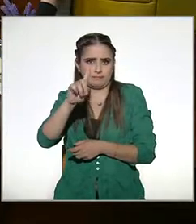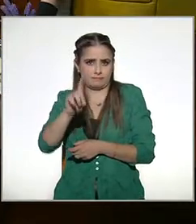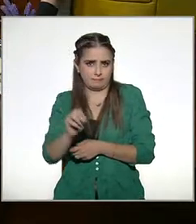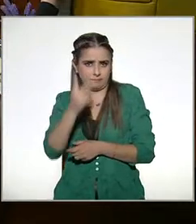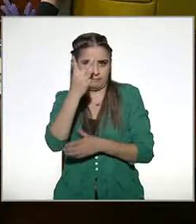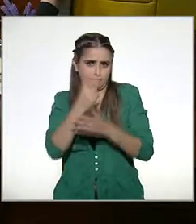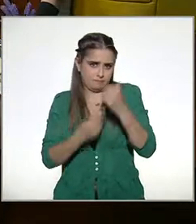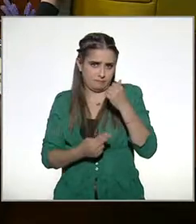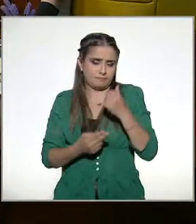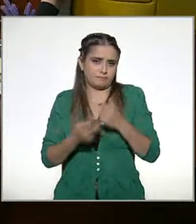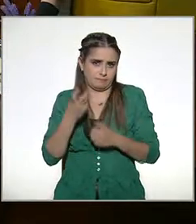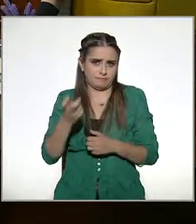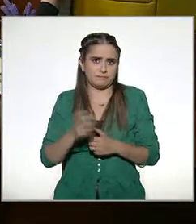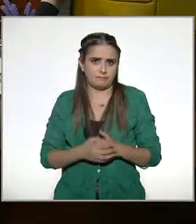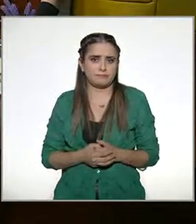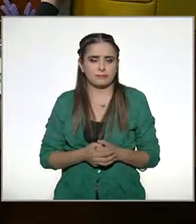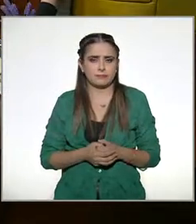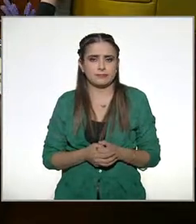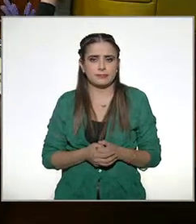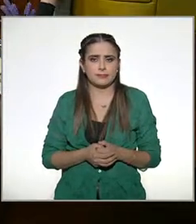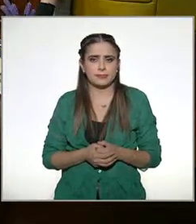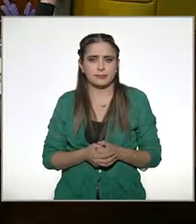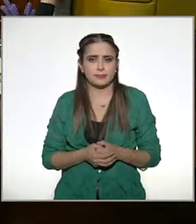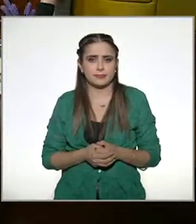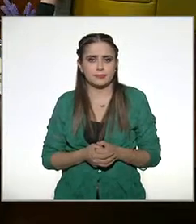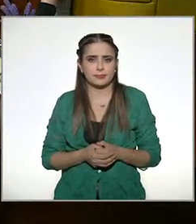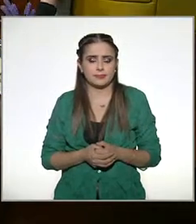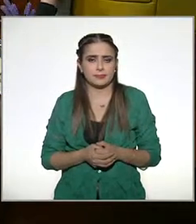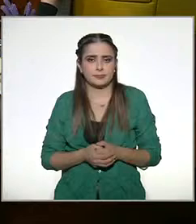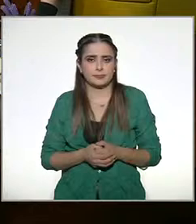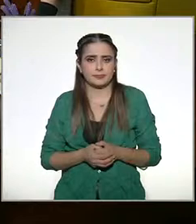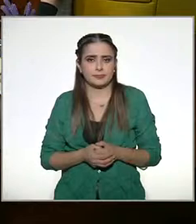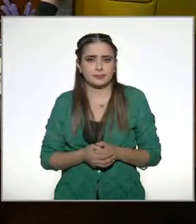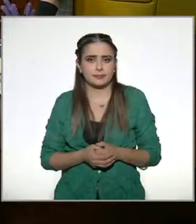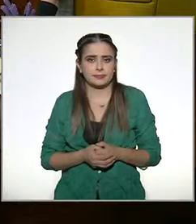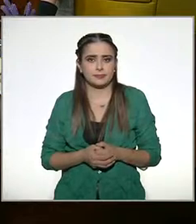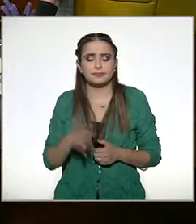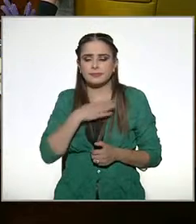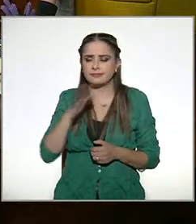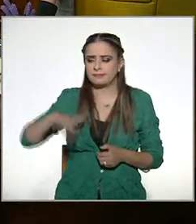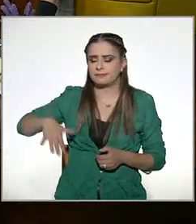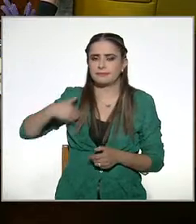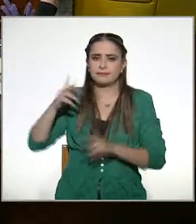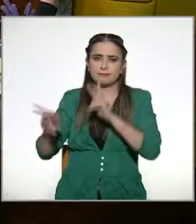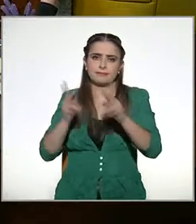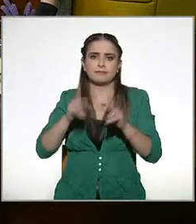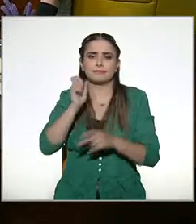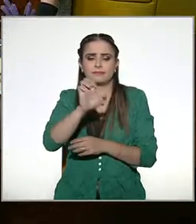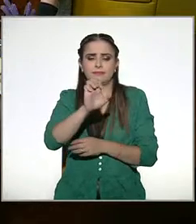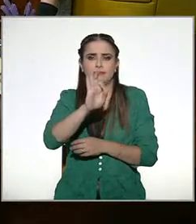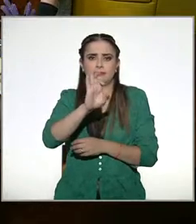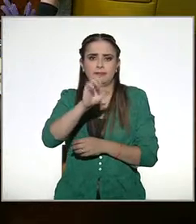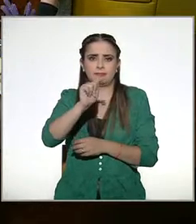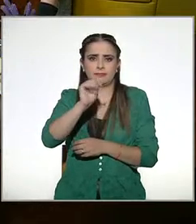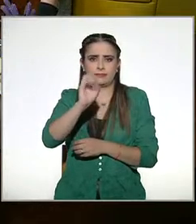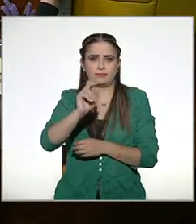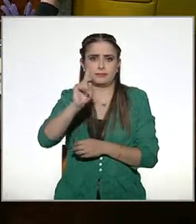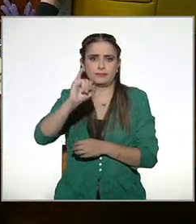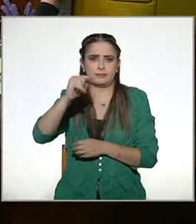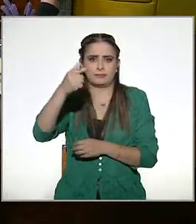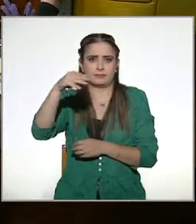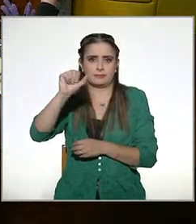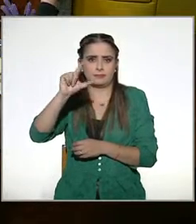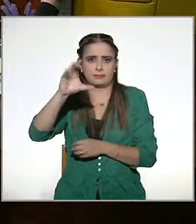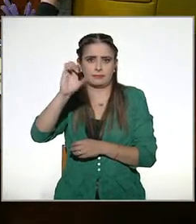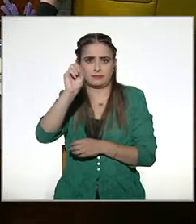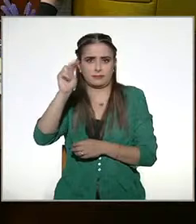otro más o menos la misma idea entonces bueno pero estábamos explicando hace un ratito lo que se conoce como el efecto pigmalión que es cuando uno